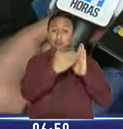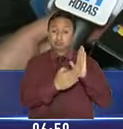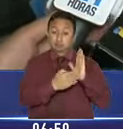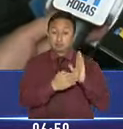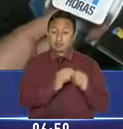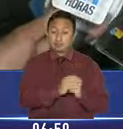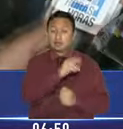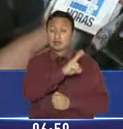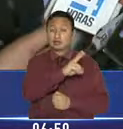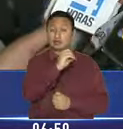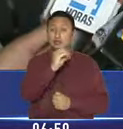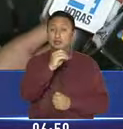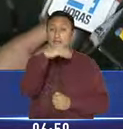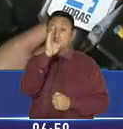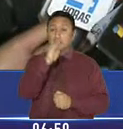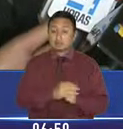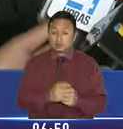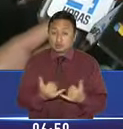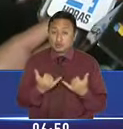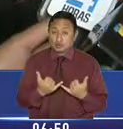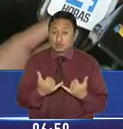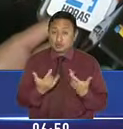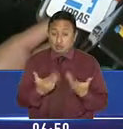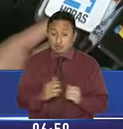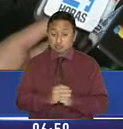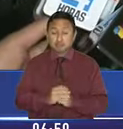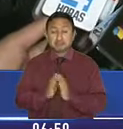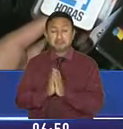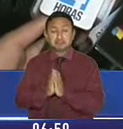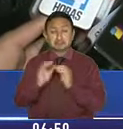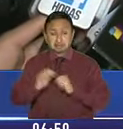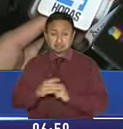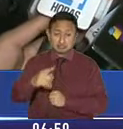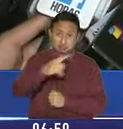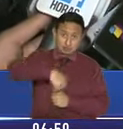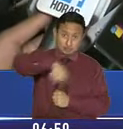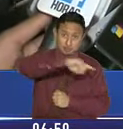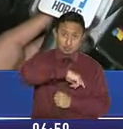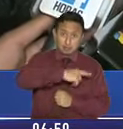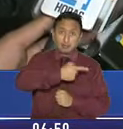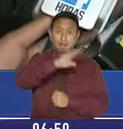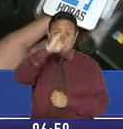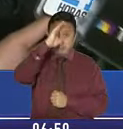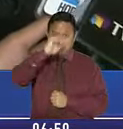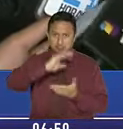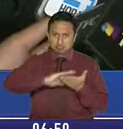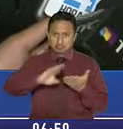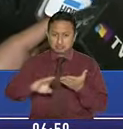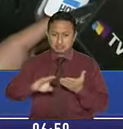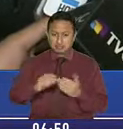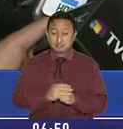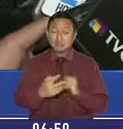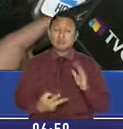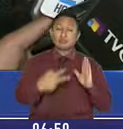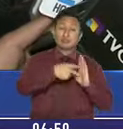pedido una amnistía en forma general para todo el personal policial, tanto los que están en servicio activo como los que estamos en servicio